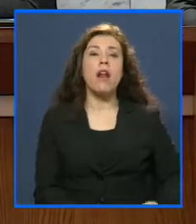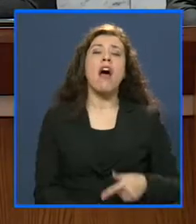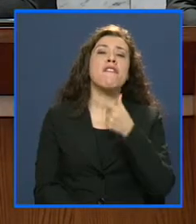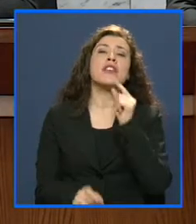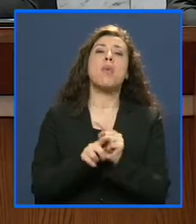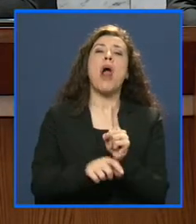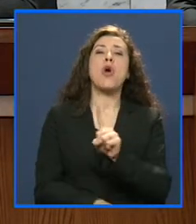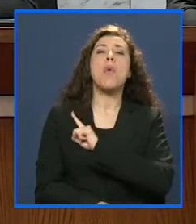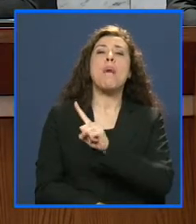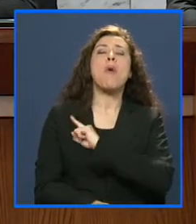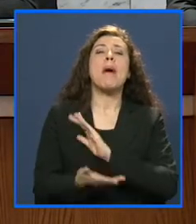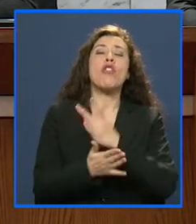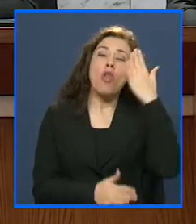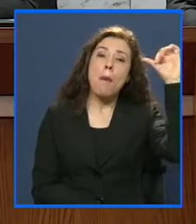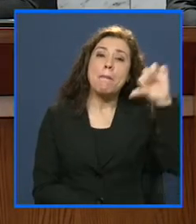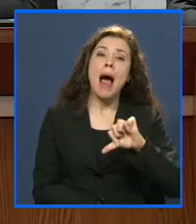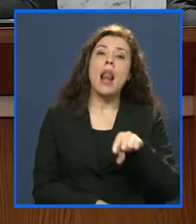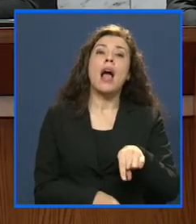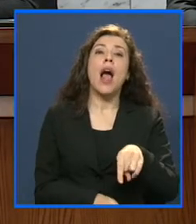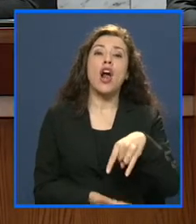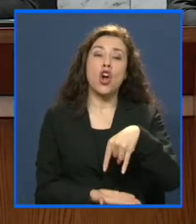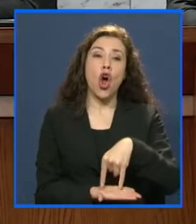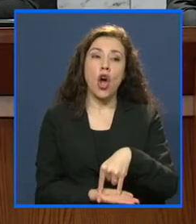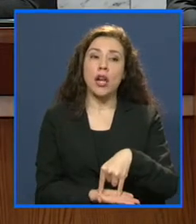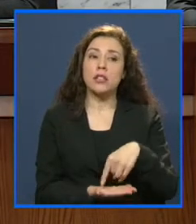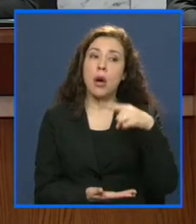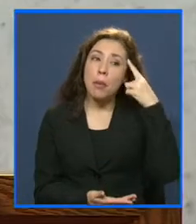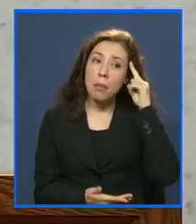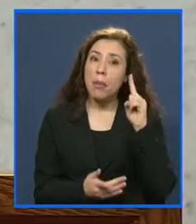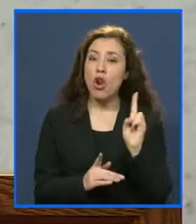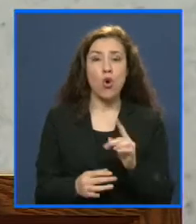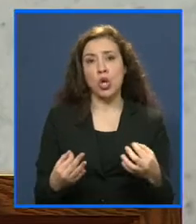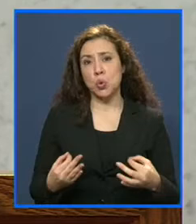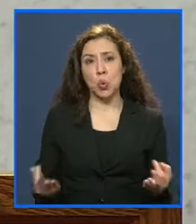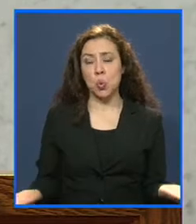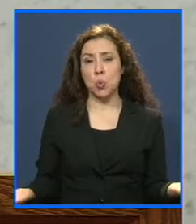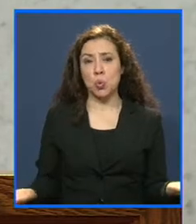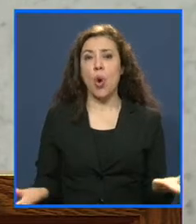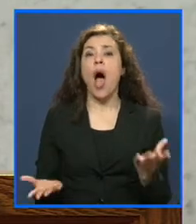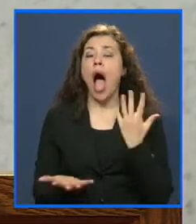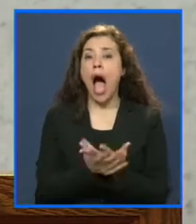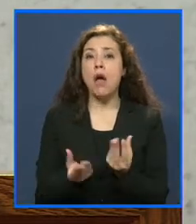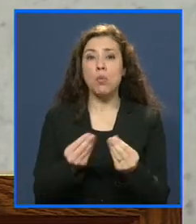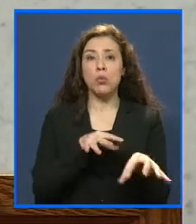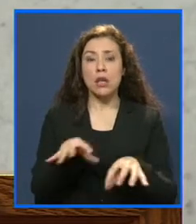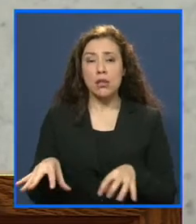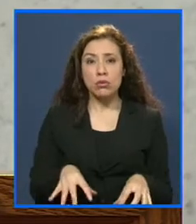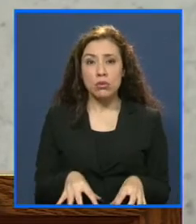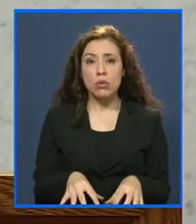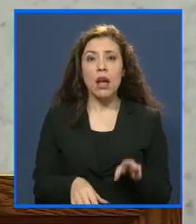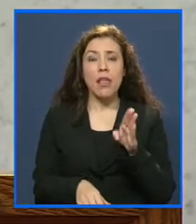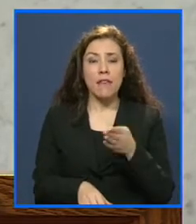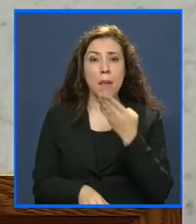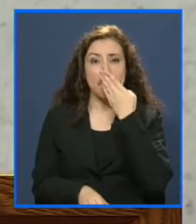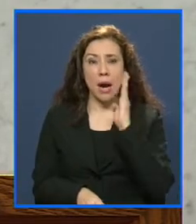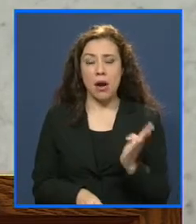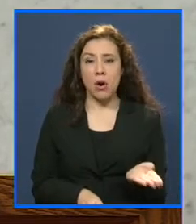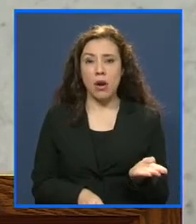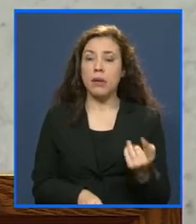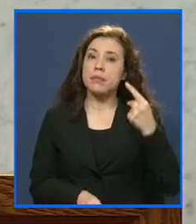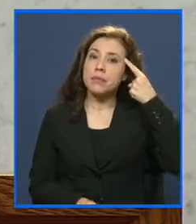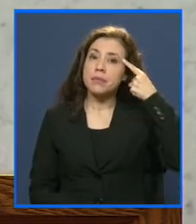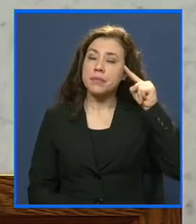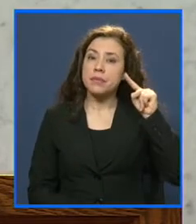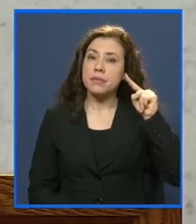de la democracia al congreso nacional pero es profundamente justo hay muchos aspectos en los que debemos mejorar sin